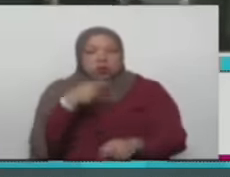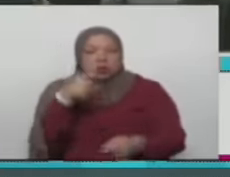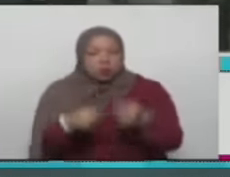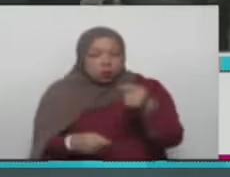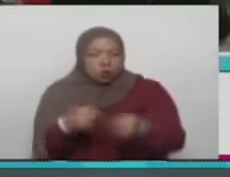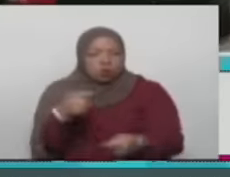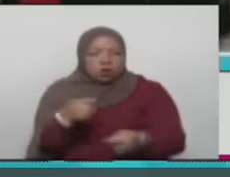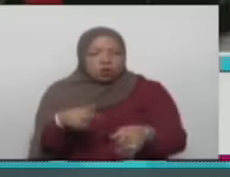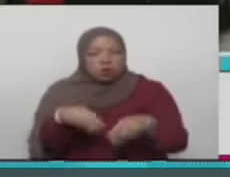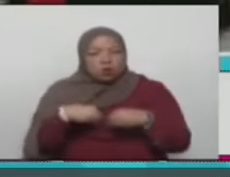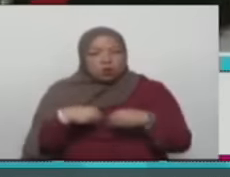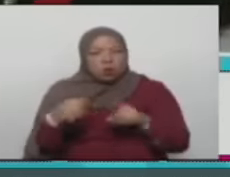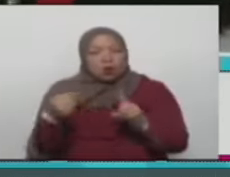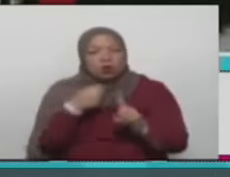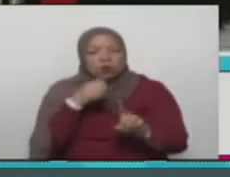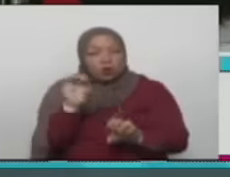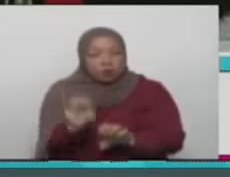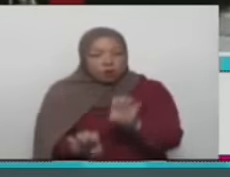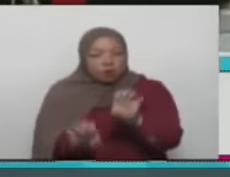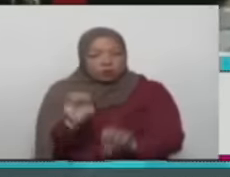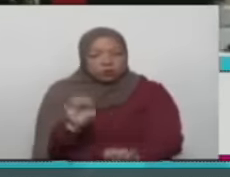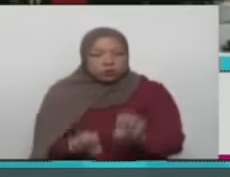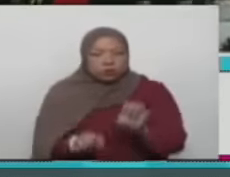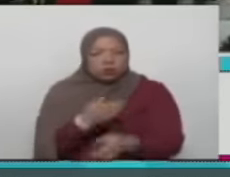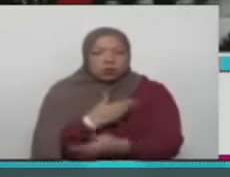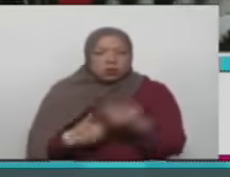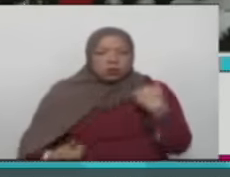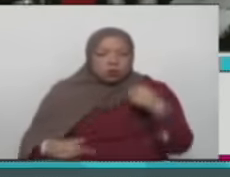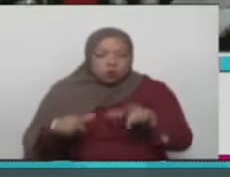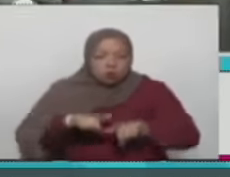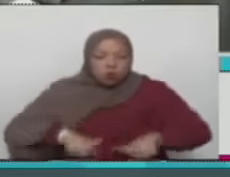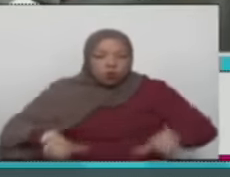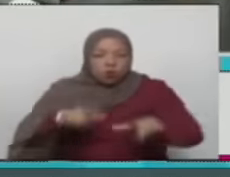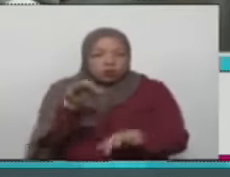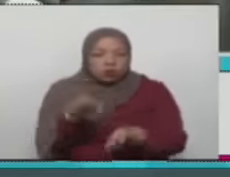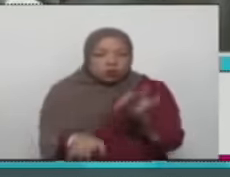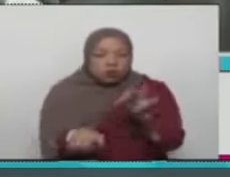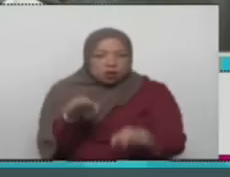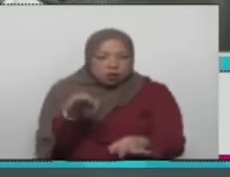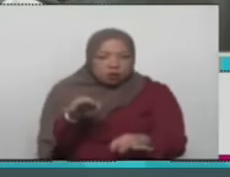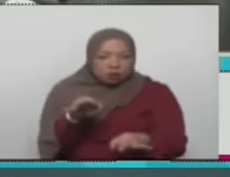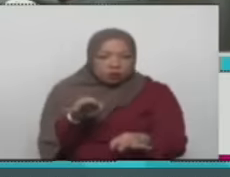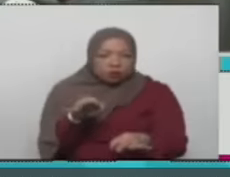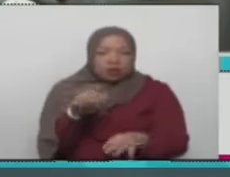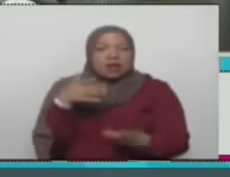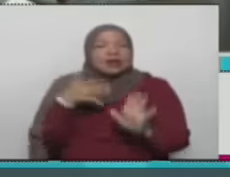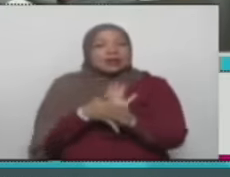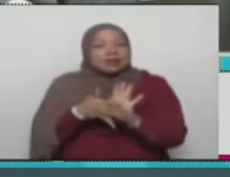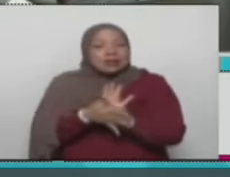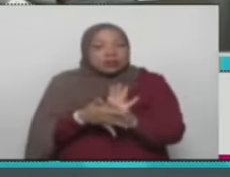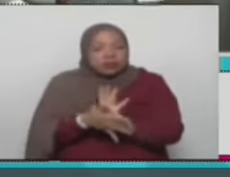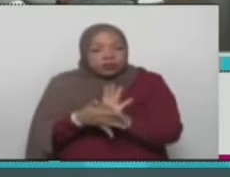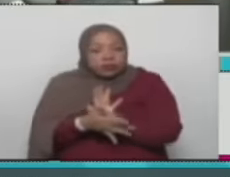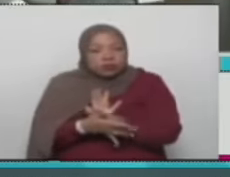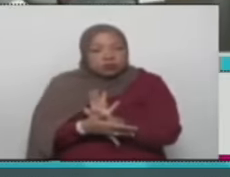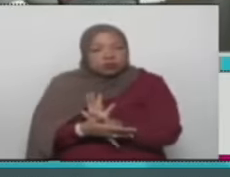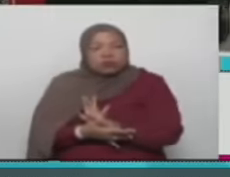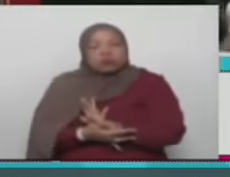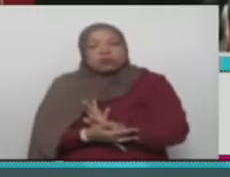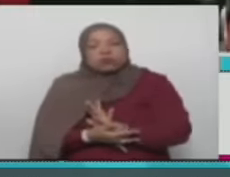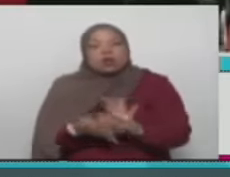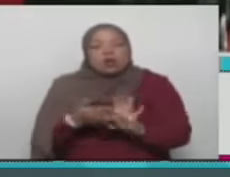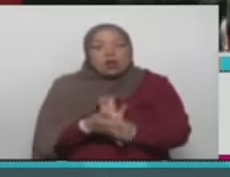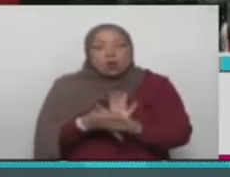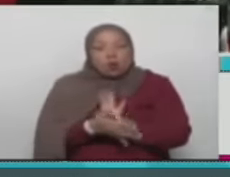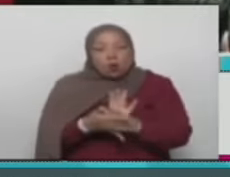suyo y de someterse a lo que diga la sala electoral. Eso significa, eso